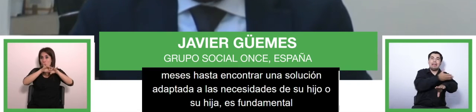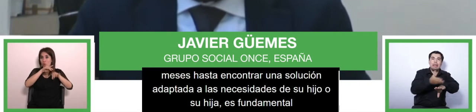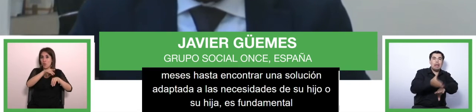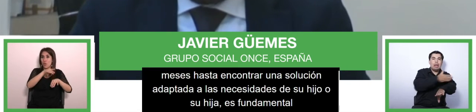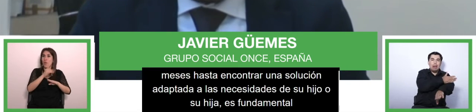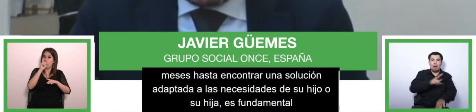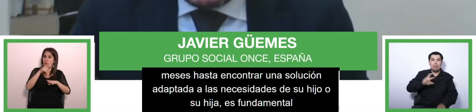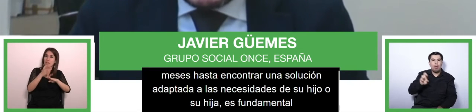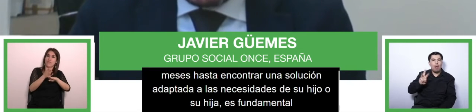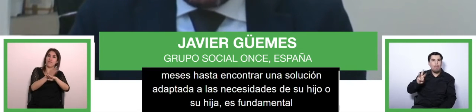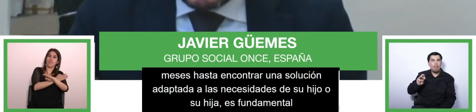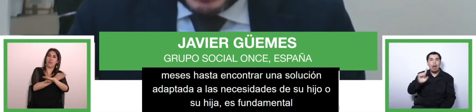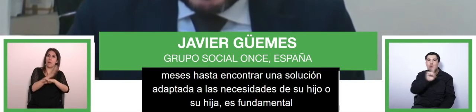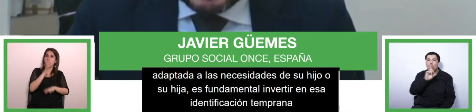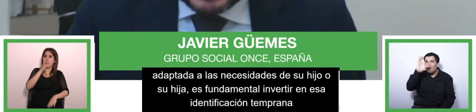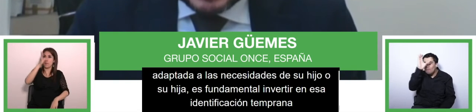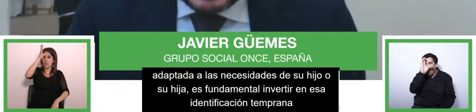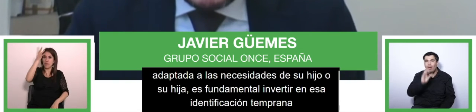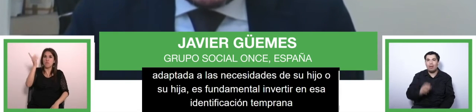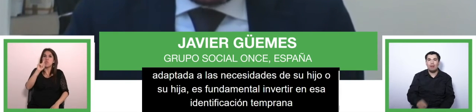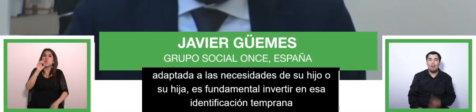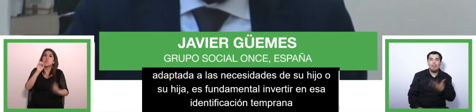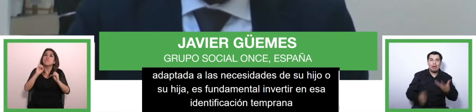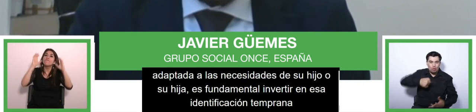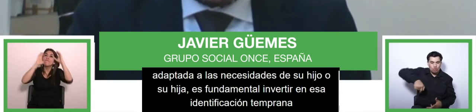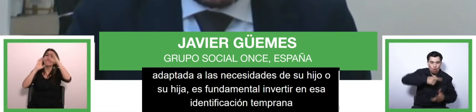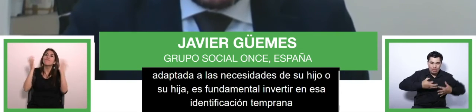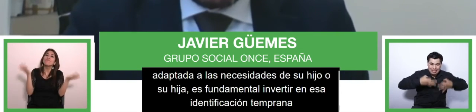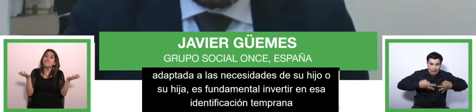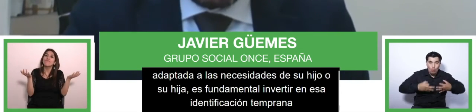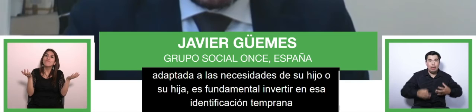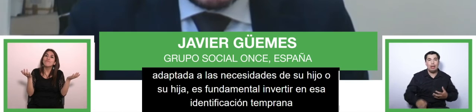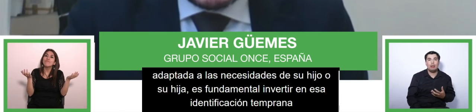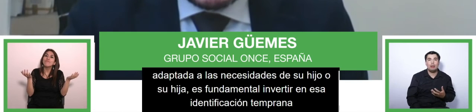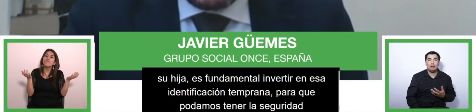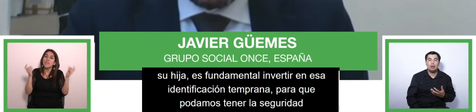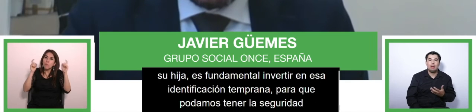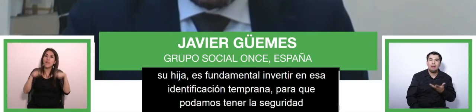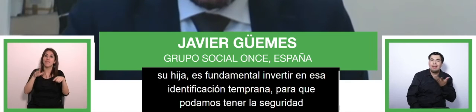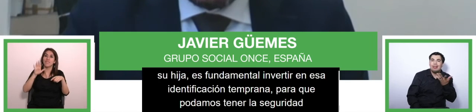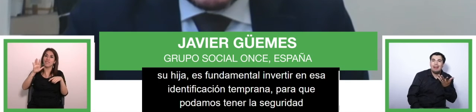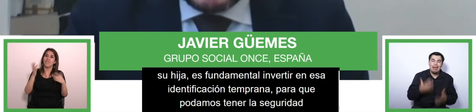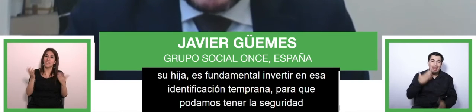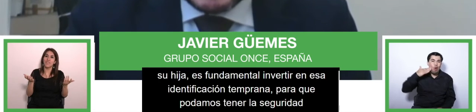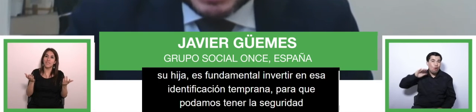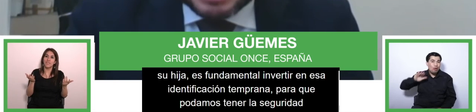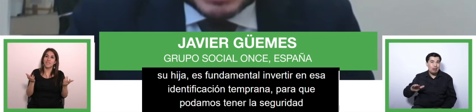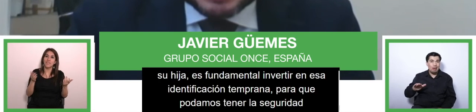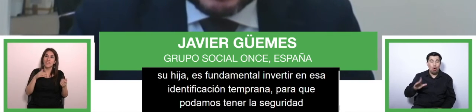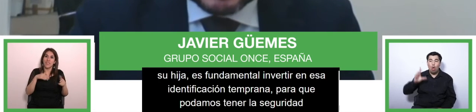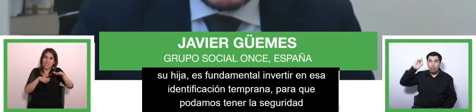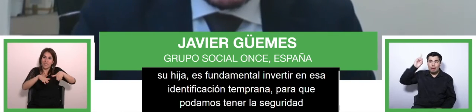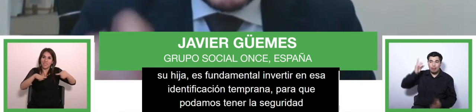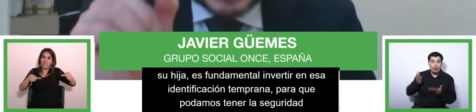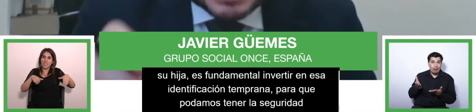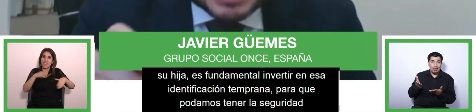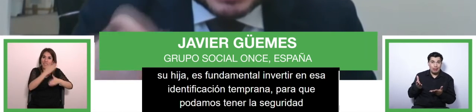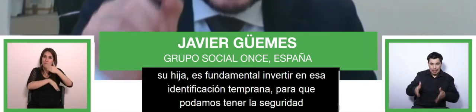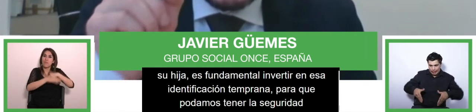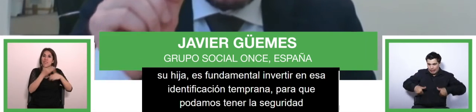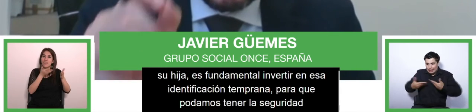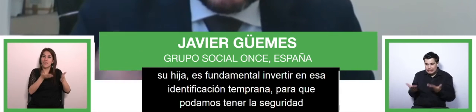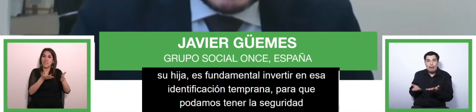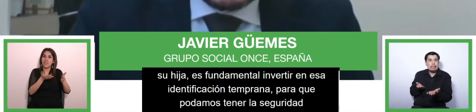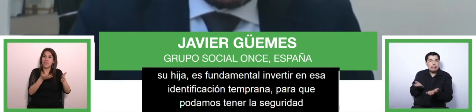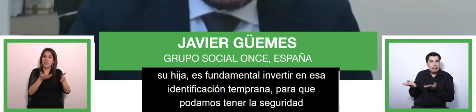para que podamos tener la seguridad de que los niños y niñas con discapacidad reciben servicios